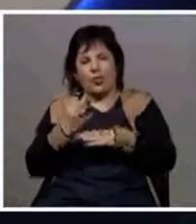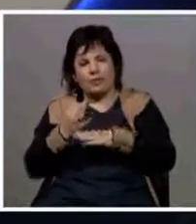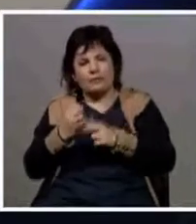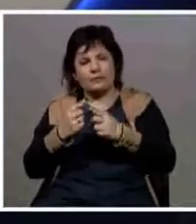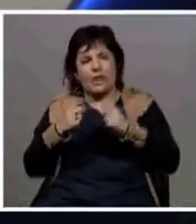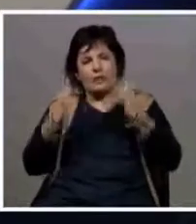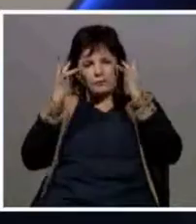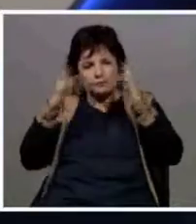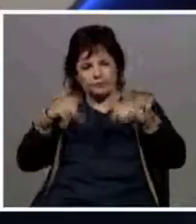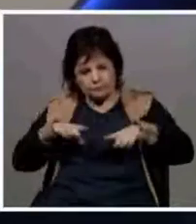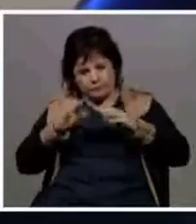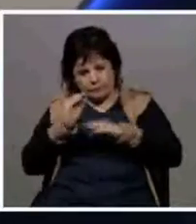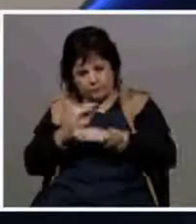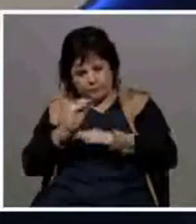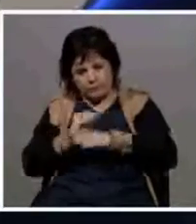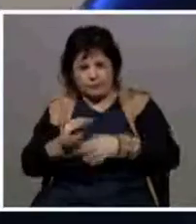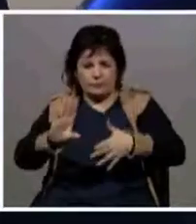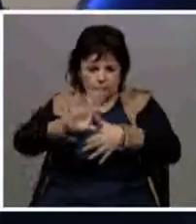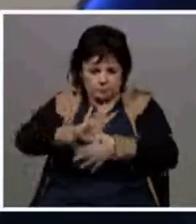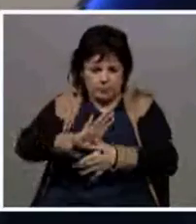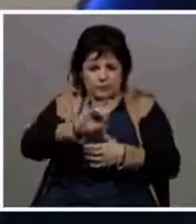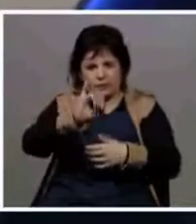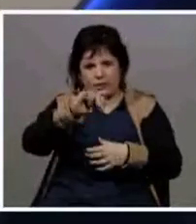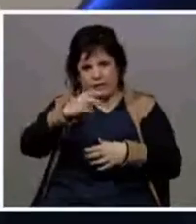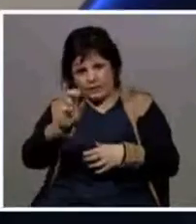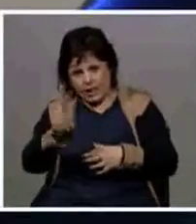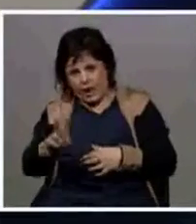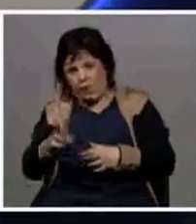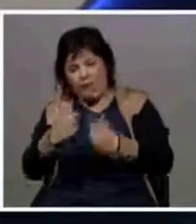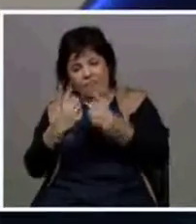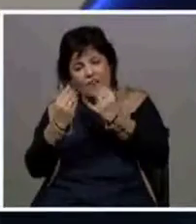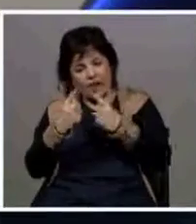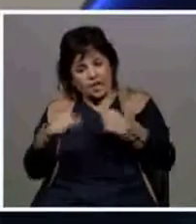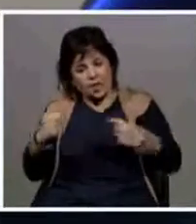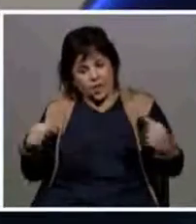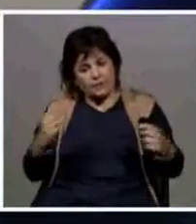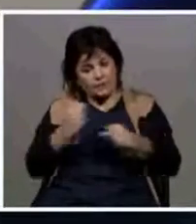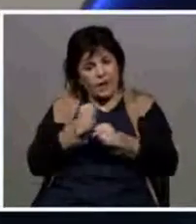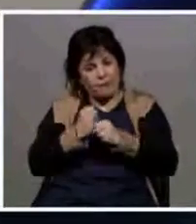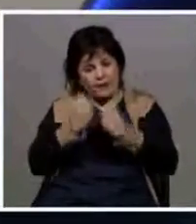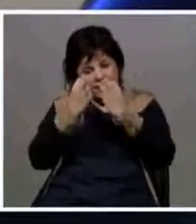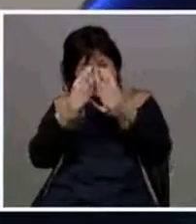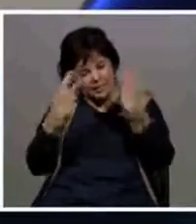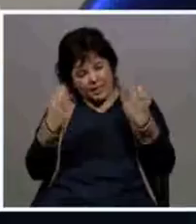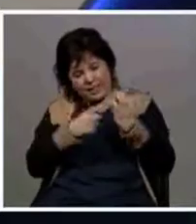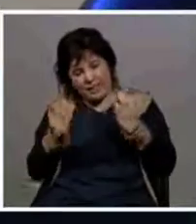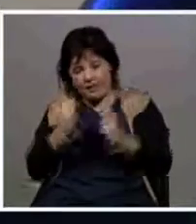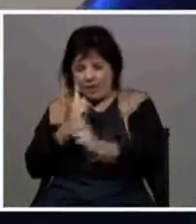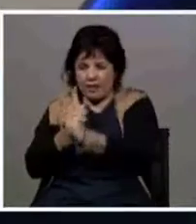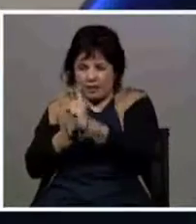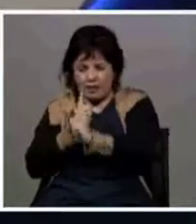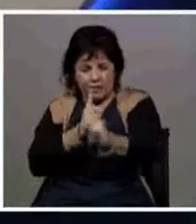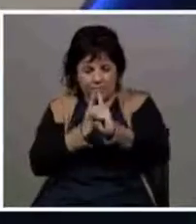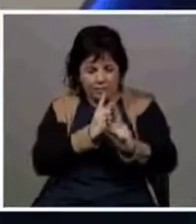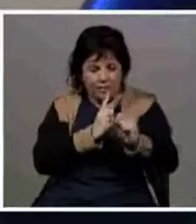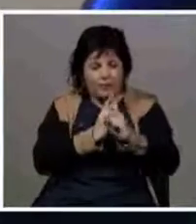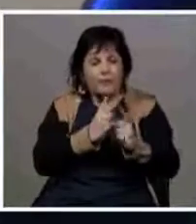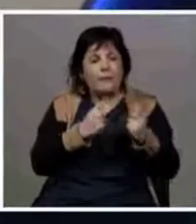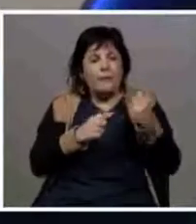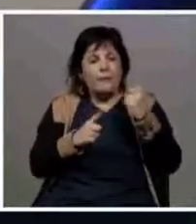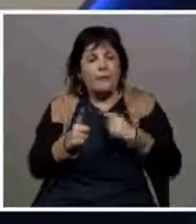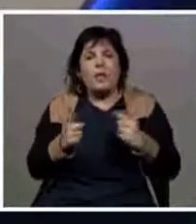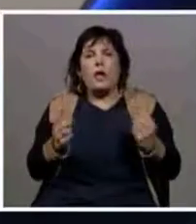el mides este link a varios actores que trabajan transversalmente y trabajan a territorio de soya y el tema tiene que ver